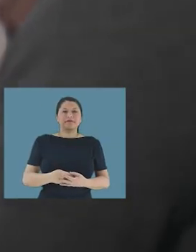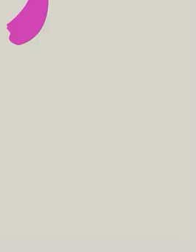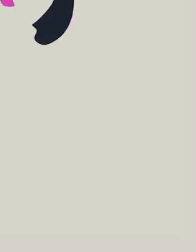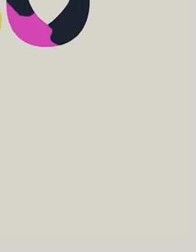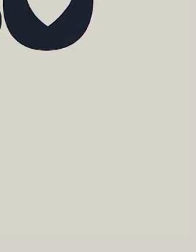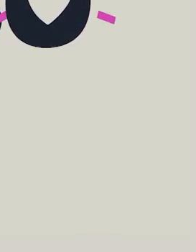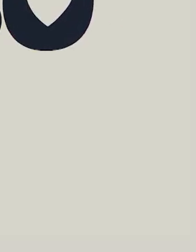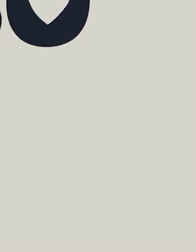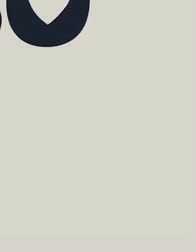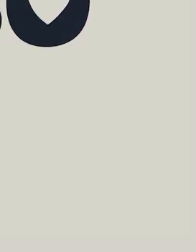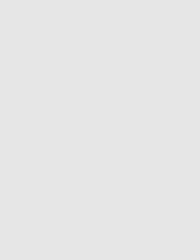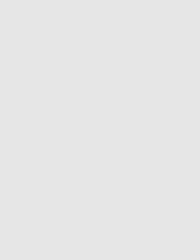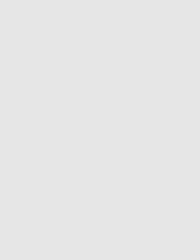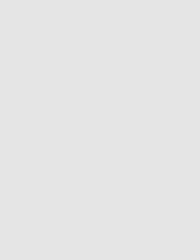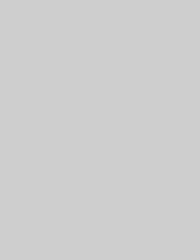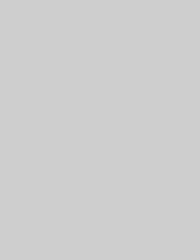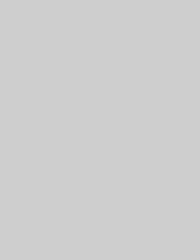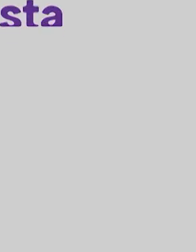4.